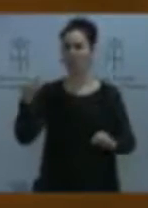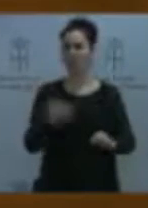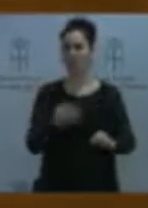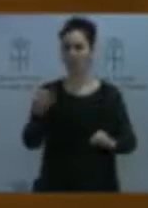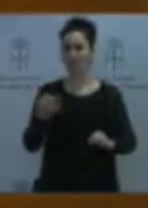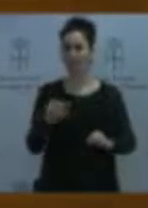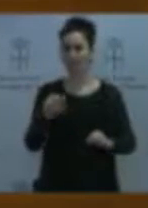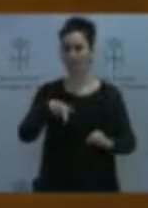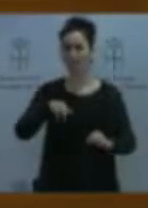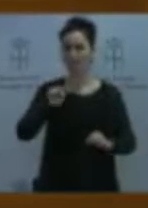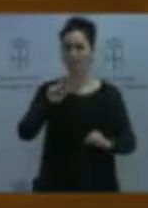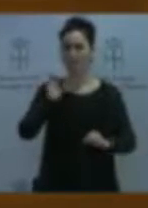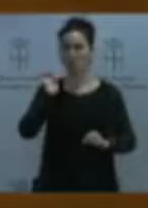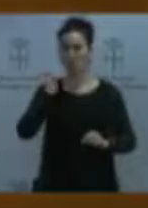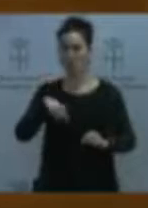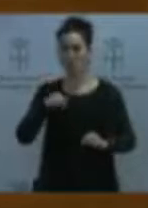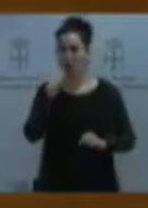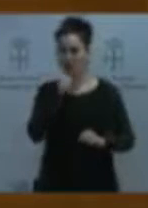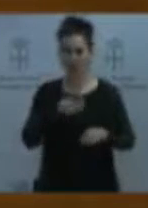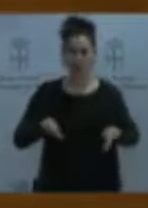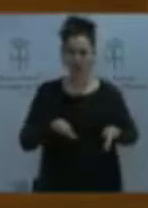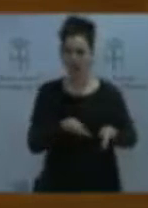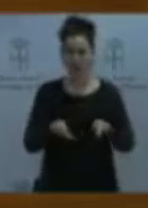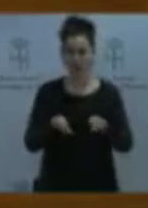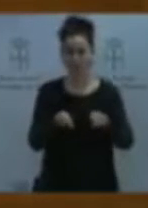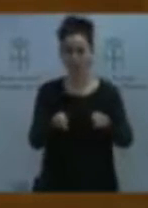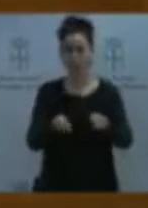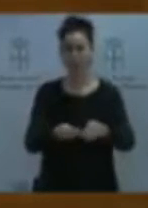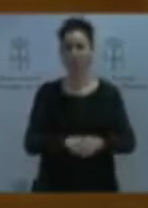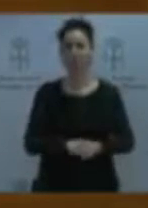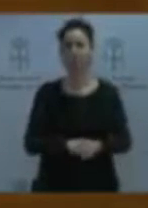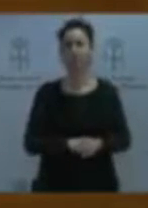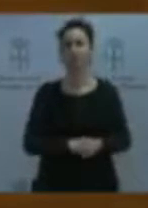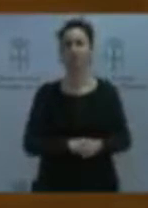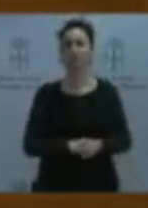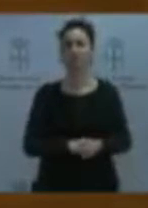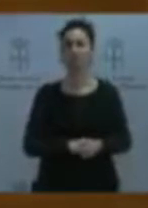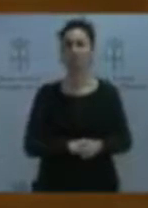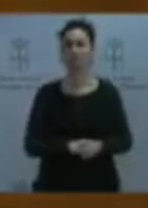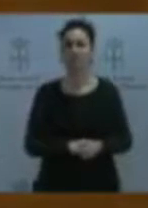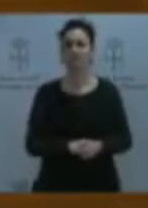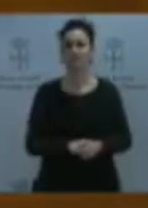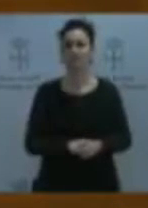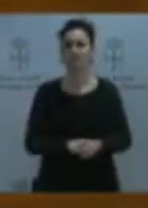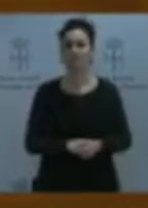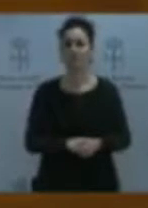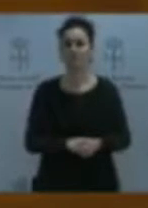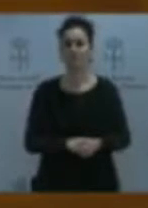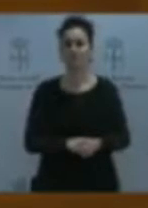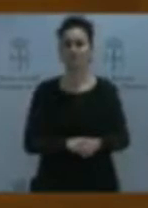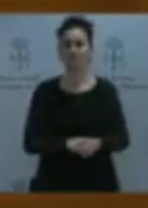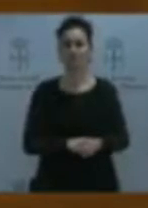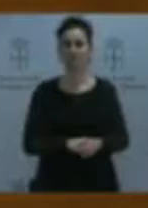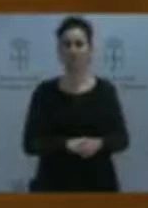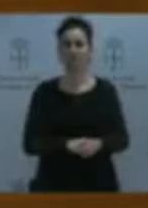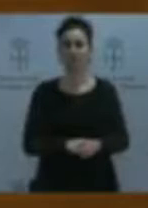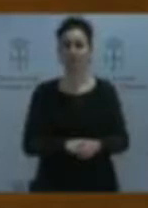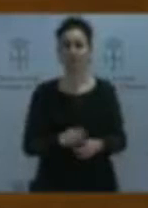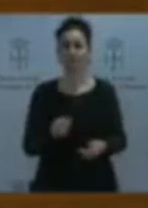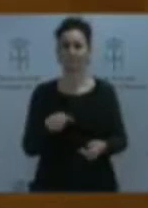por territorio asturiano y que, según nuestro Estatuto de Autonomía, podemos iniciar la